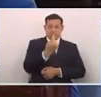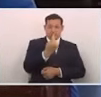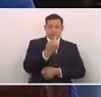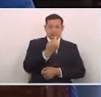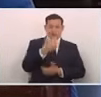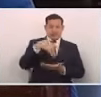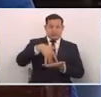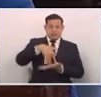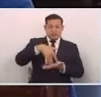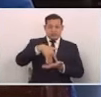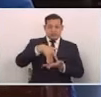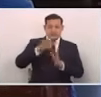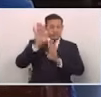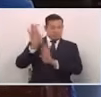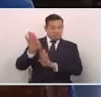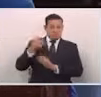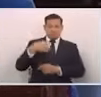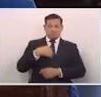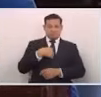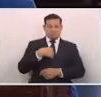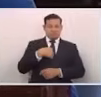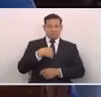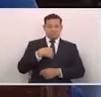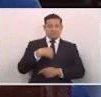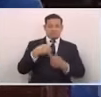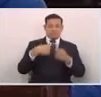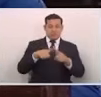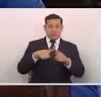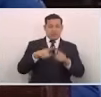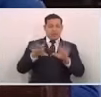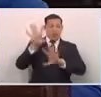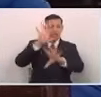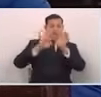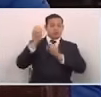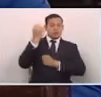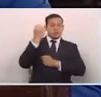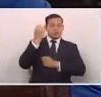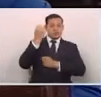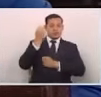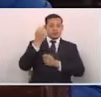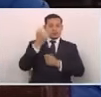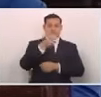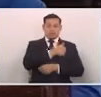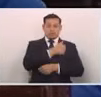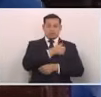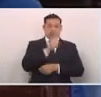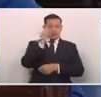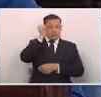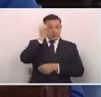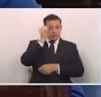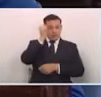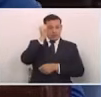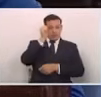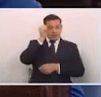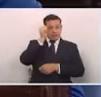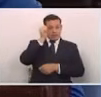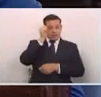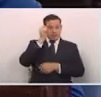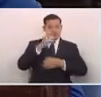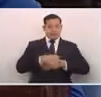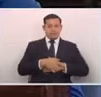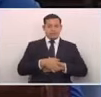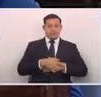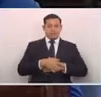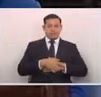no merece mi respeto. Pero hay algo bien importante que tenemos que analizar